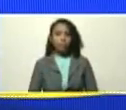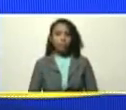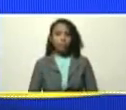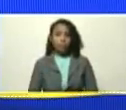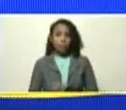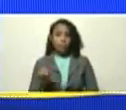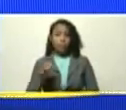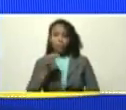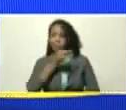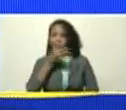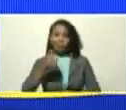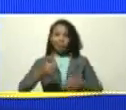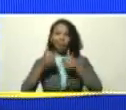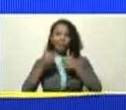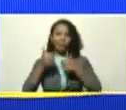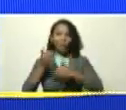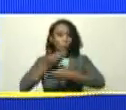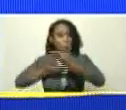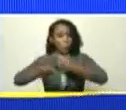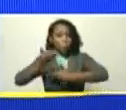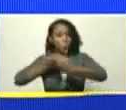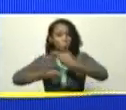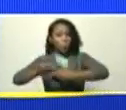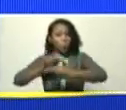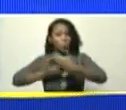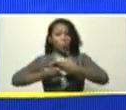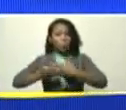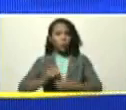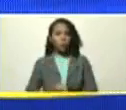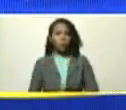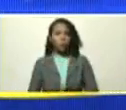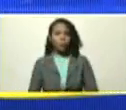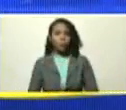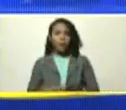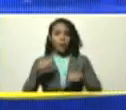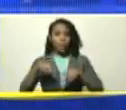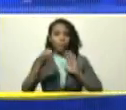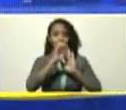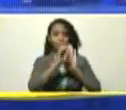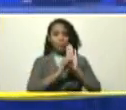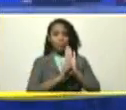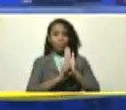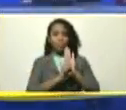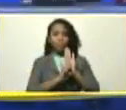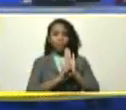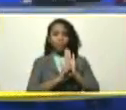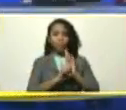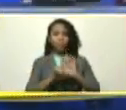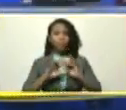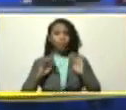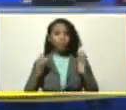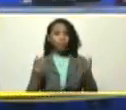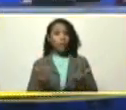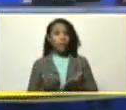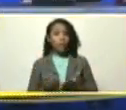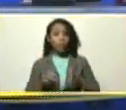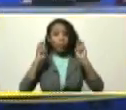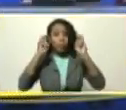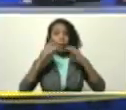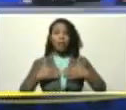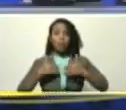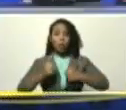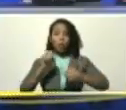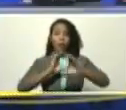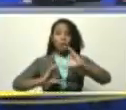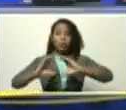maravilloso la cooperación en esta etapa de pandemia en el campo de la salud y de la